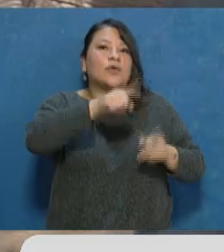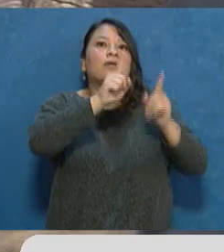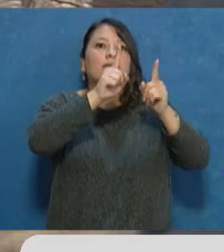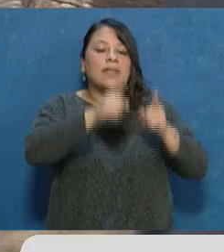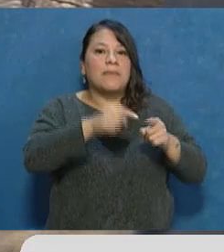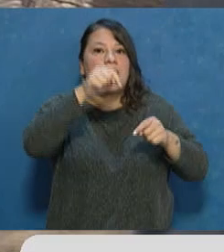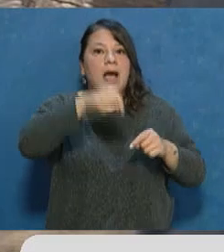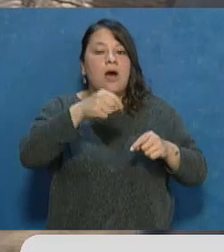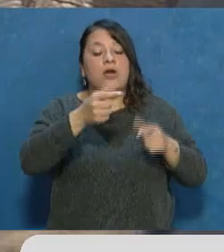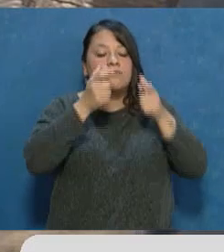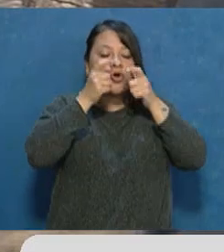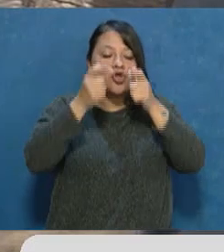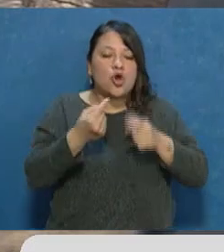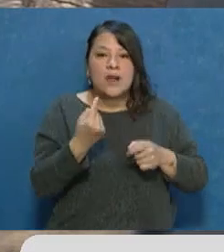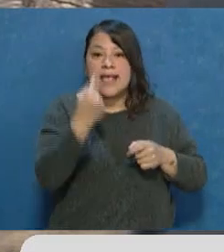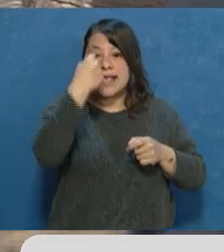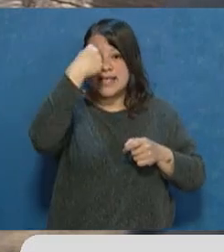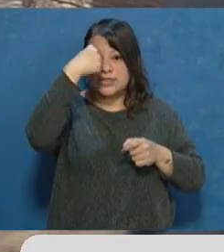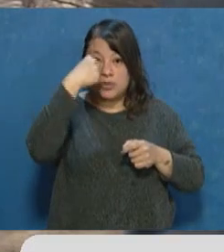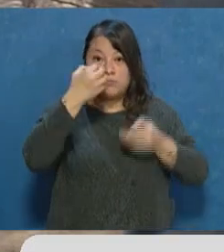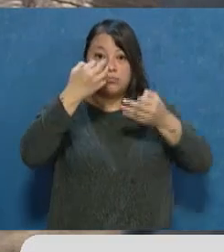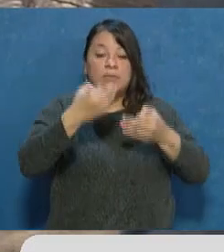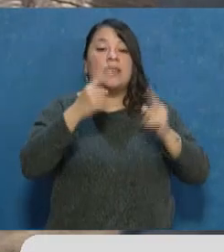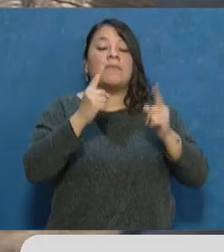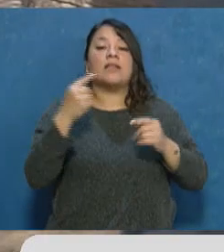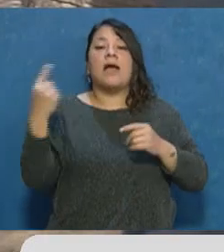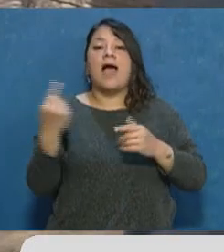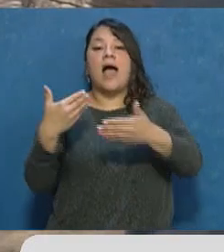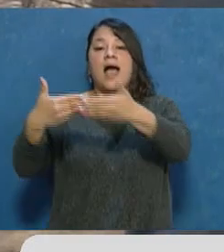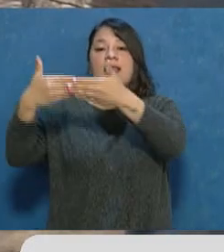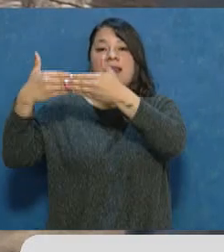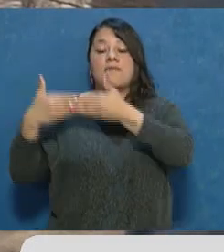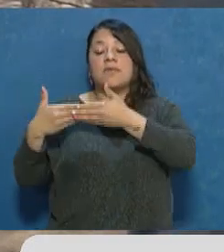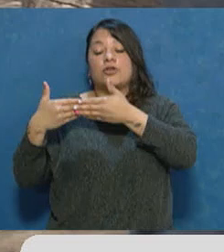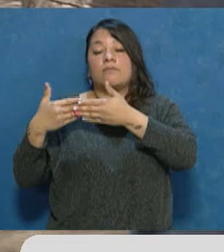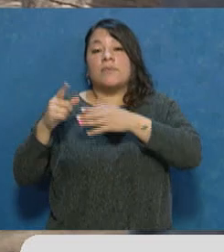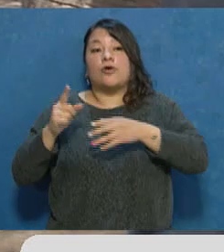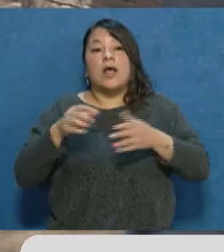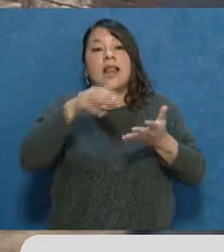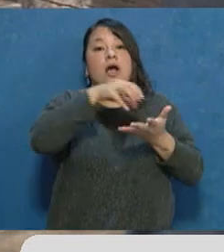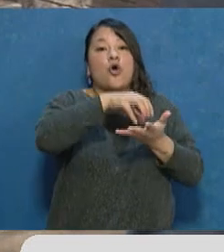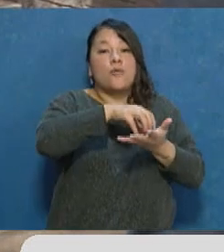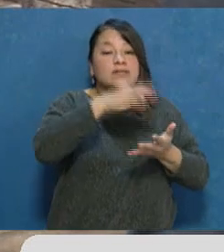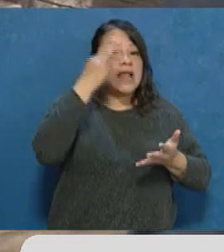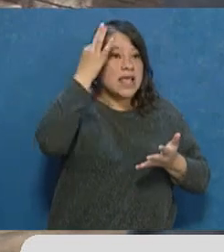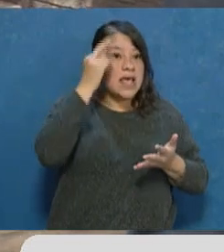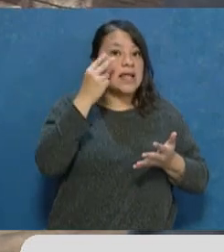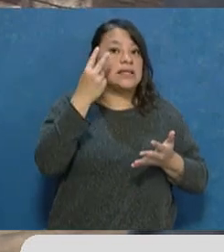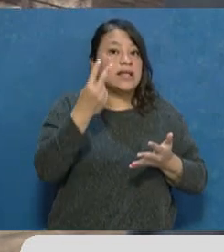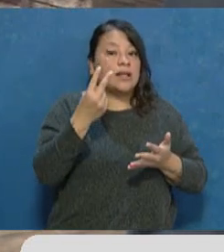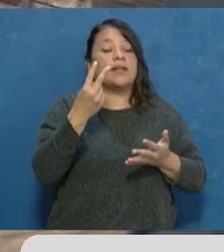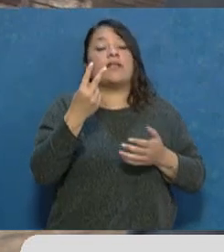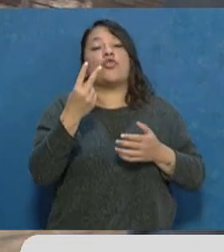siendo sometidos a los controles, hisopados correspondientes, aislamiento. Así que, pero la comisaría 32 ha hecho una reestructuración